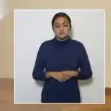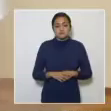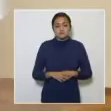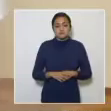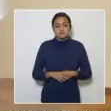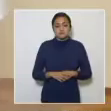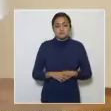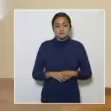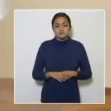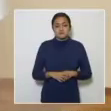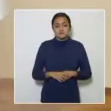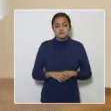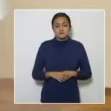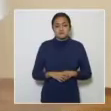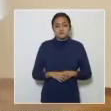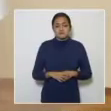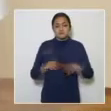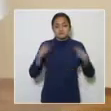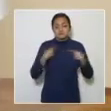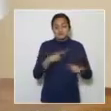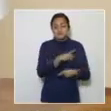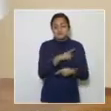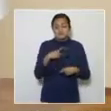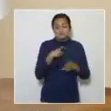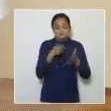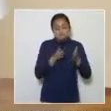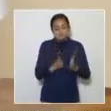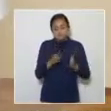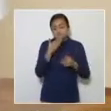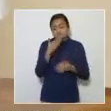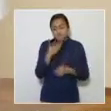quién, la sociedad tiene que caminar,